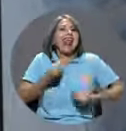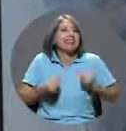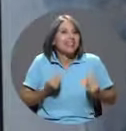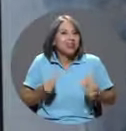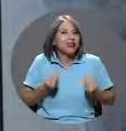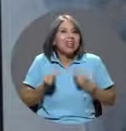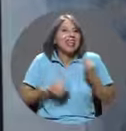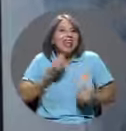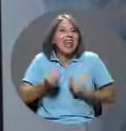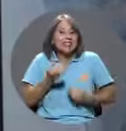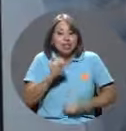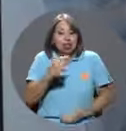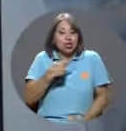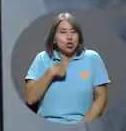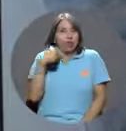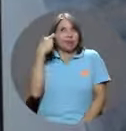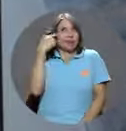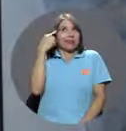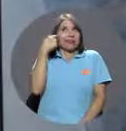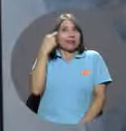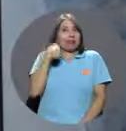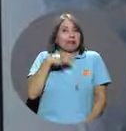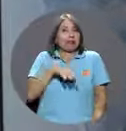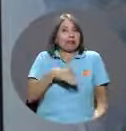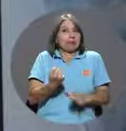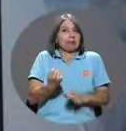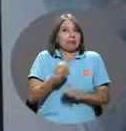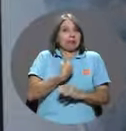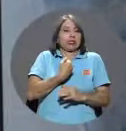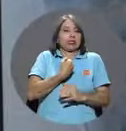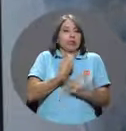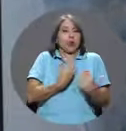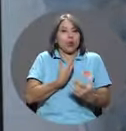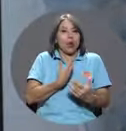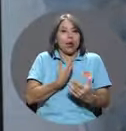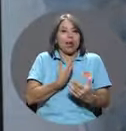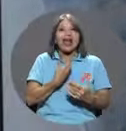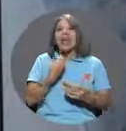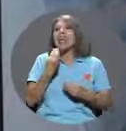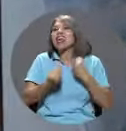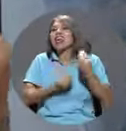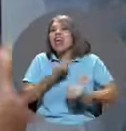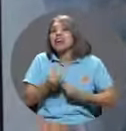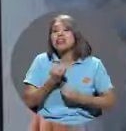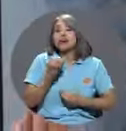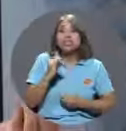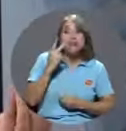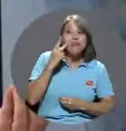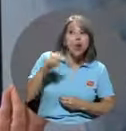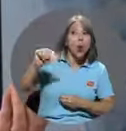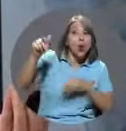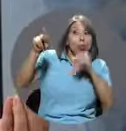hacemos si yo estoy teniendo esos pensamientos? ¿Qué hacemos si yo veo que